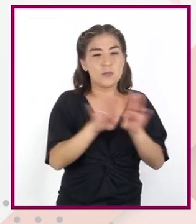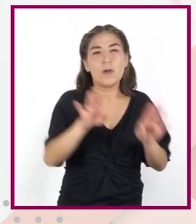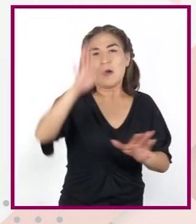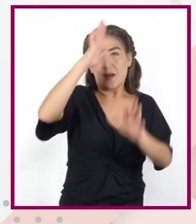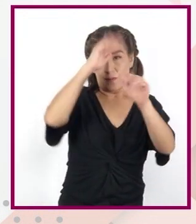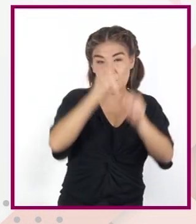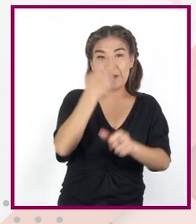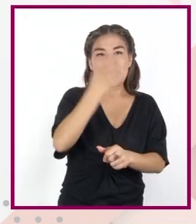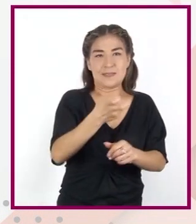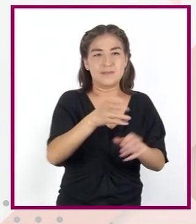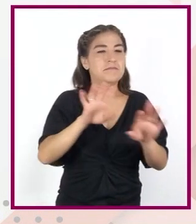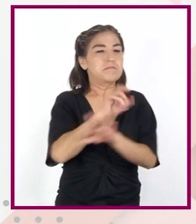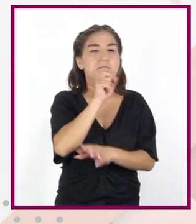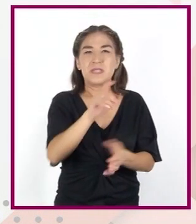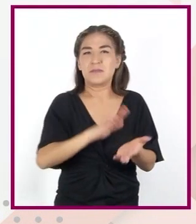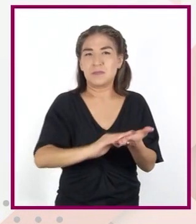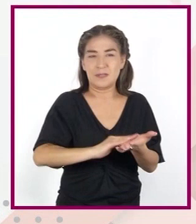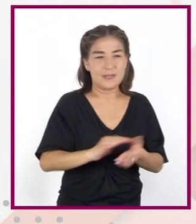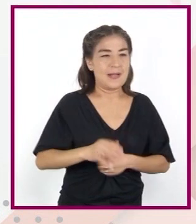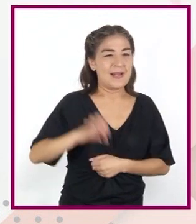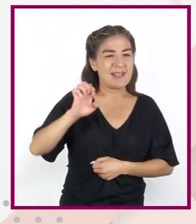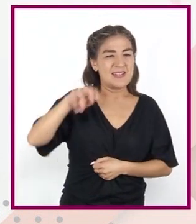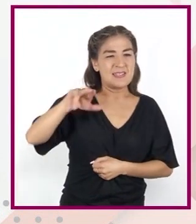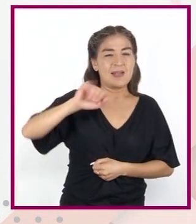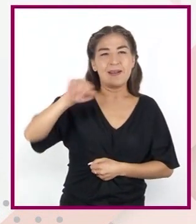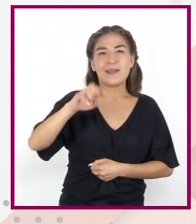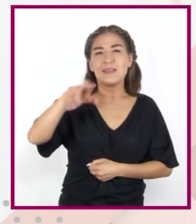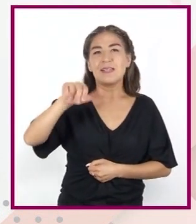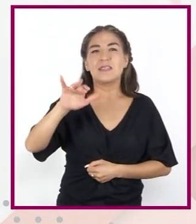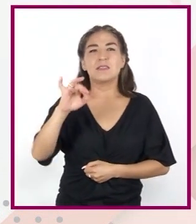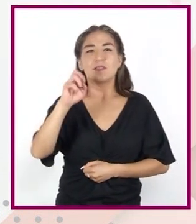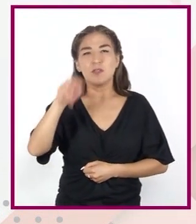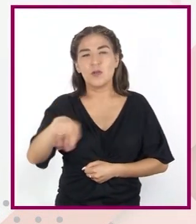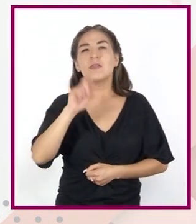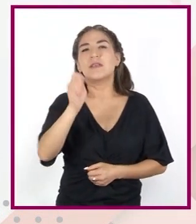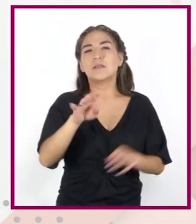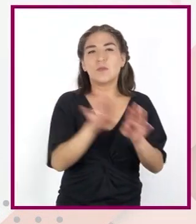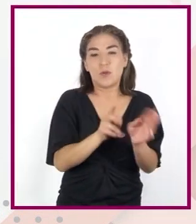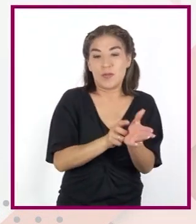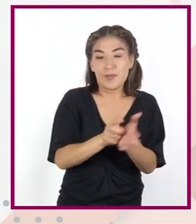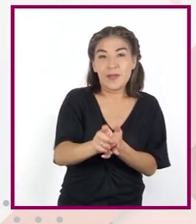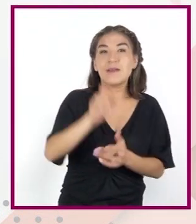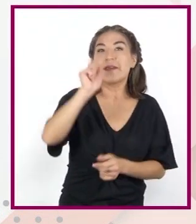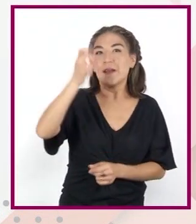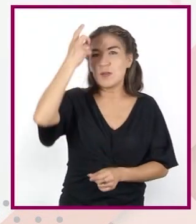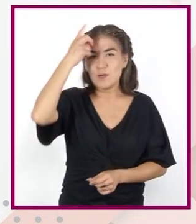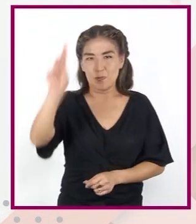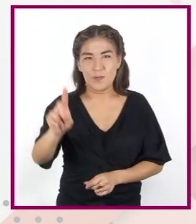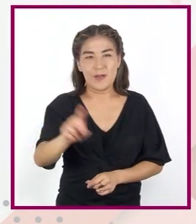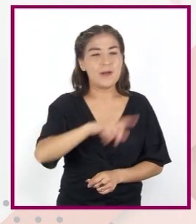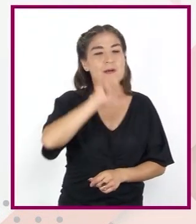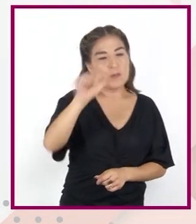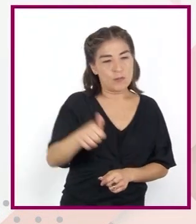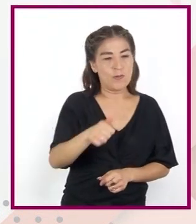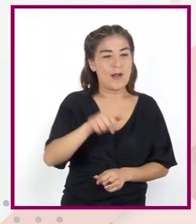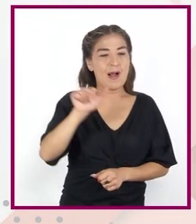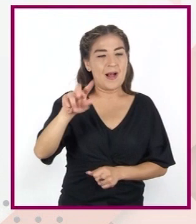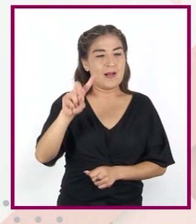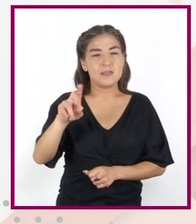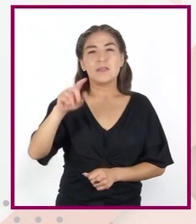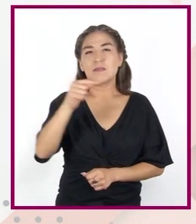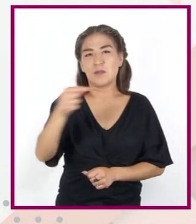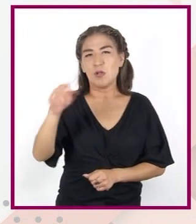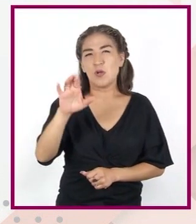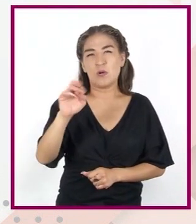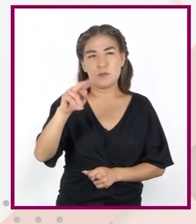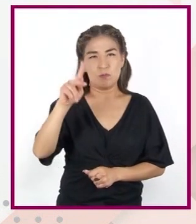pago de impuestos. Enajenación tiene que ver con la cesión de derechos. Y por último, ad corpus hace referencia a